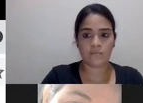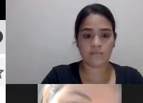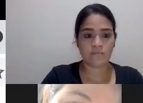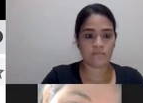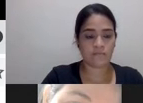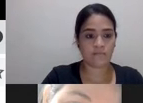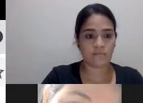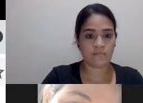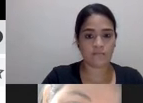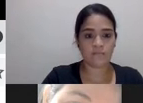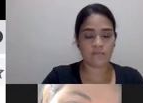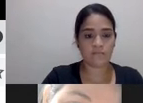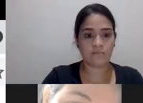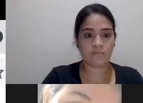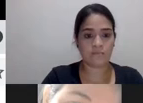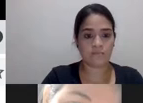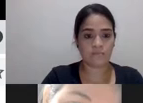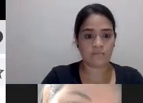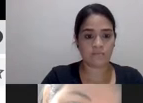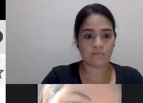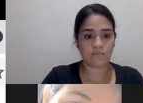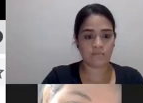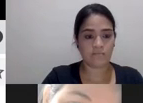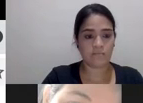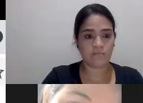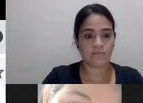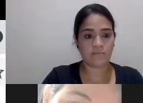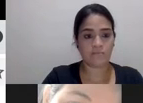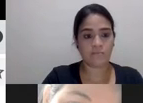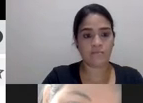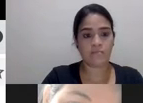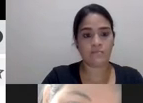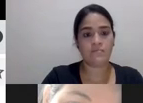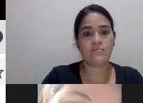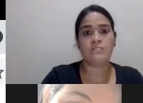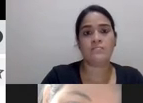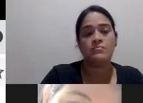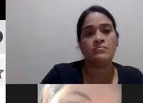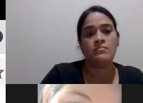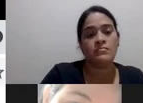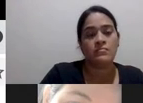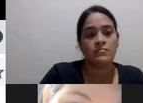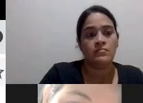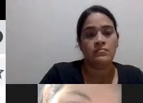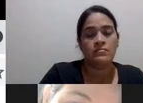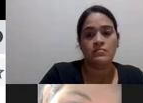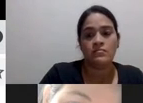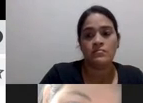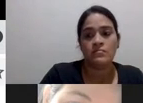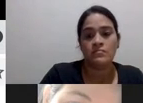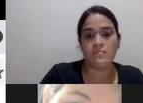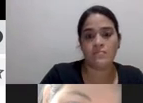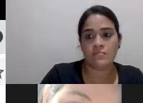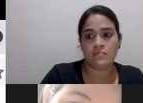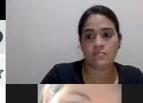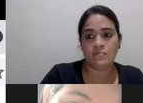vendría a ser una consigna general y luego se van dando las respuestas. Bueno, si hago la respuesta en esta consigna, se